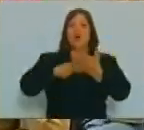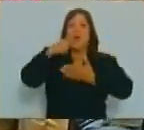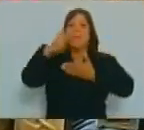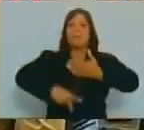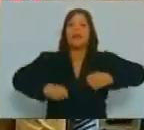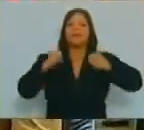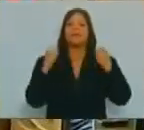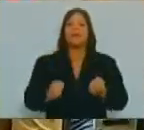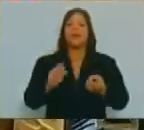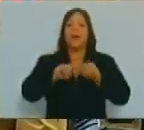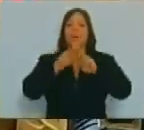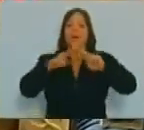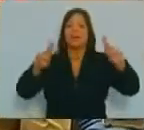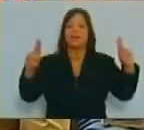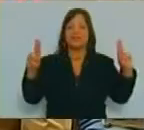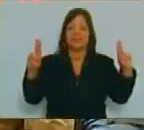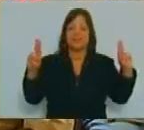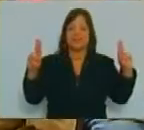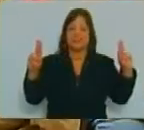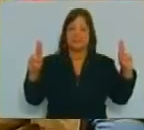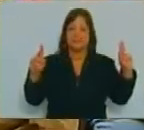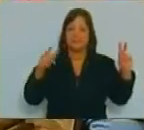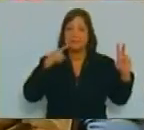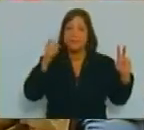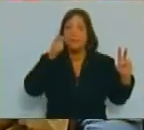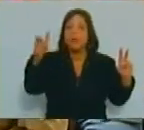seguridad y paz en el pueblo venezolano